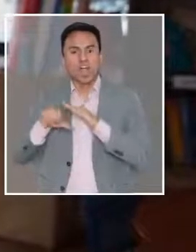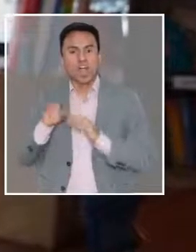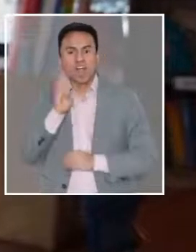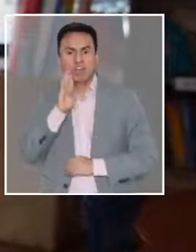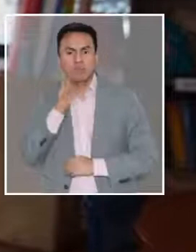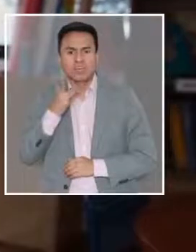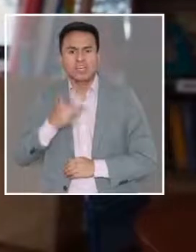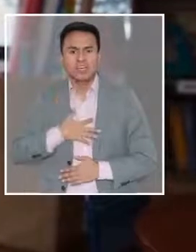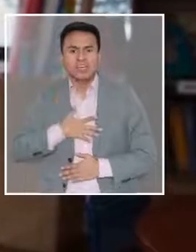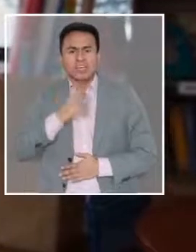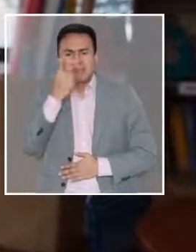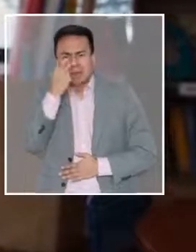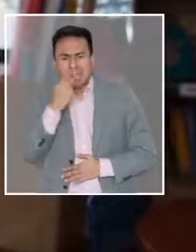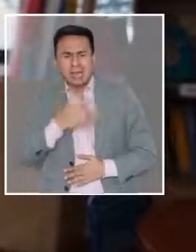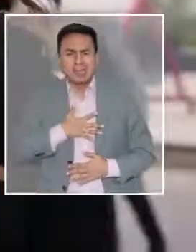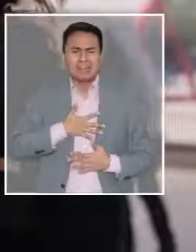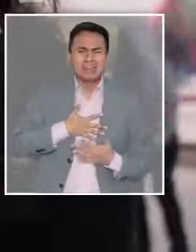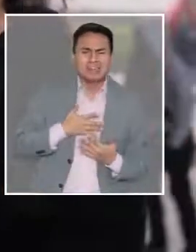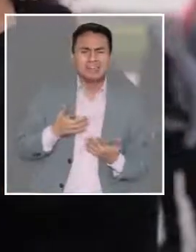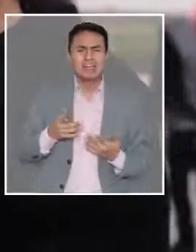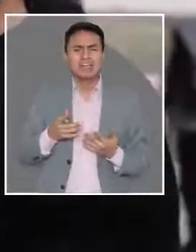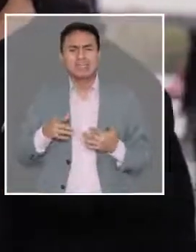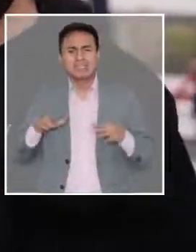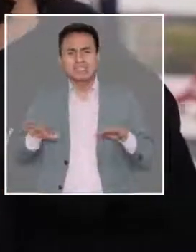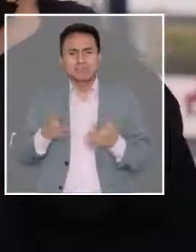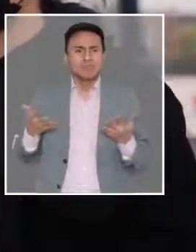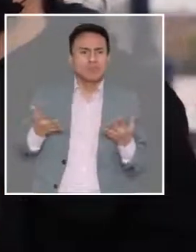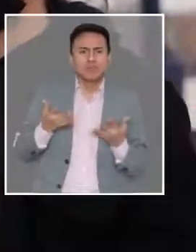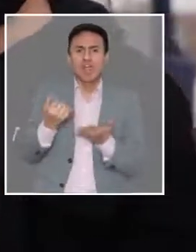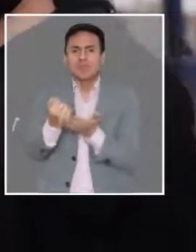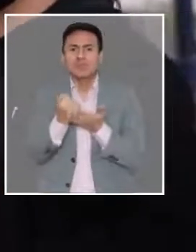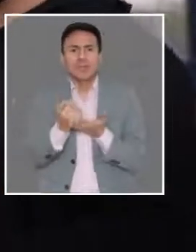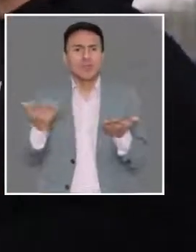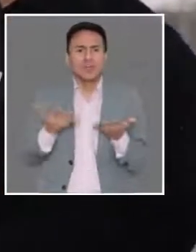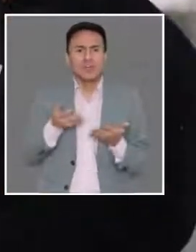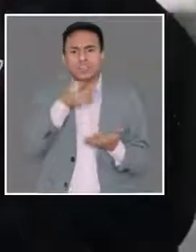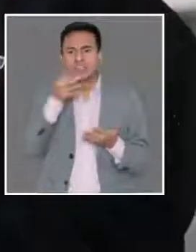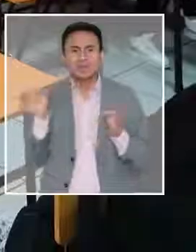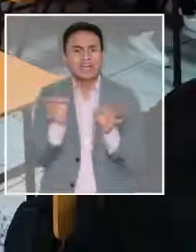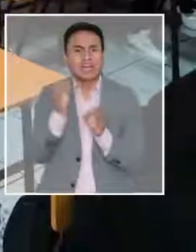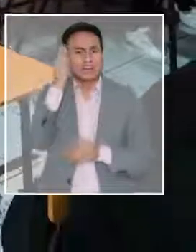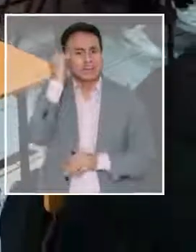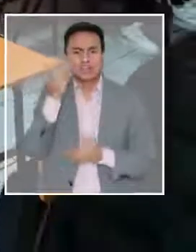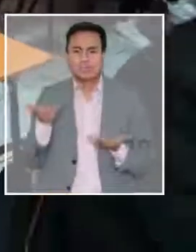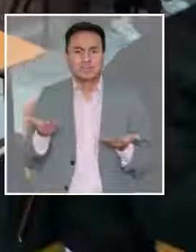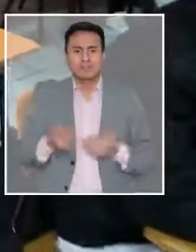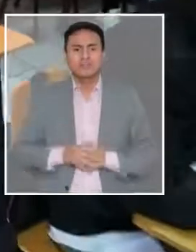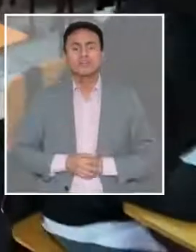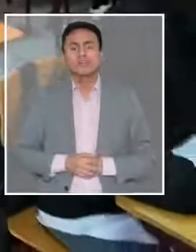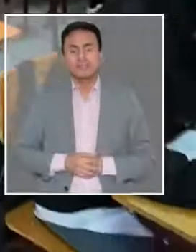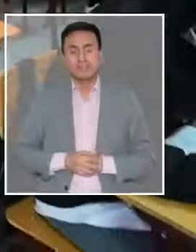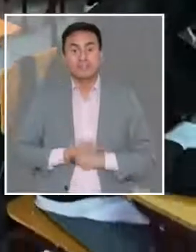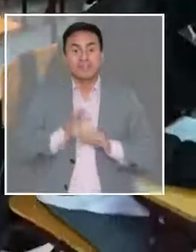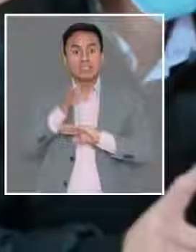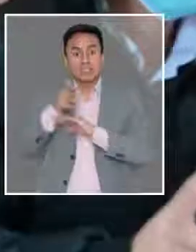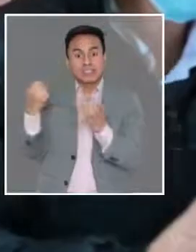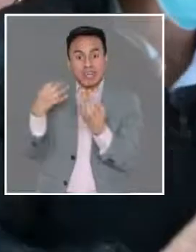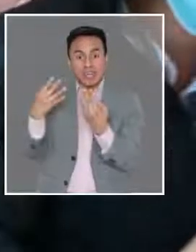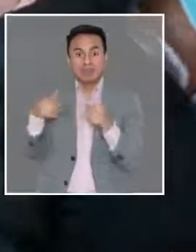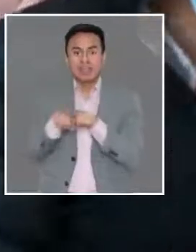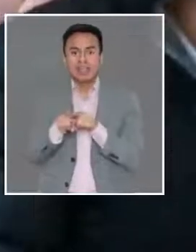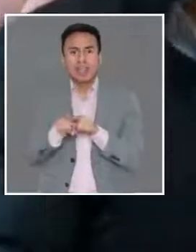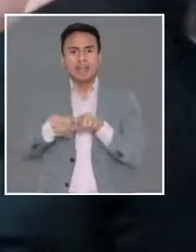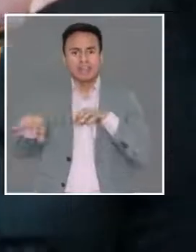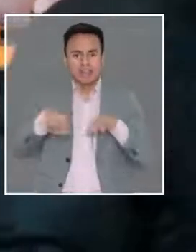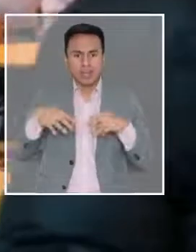pasaba en el baño porque me daban ganas de llorar, entonces me acostaba mucho y no sabía cómo pedir ayuda porque no sabía cómo explicar tampoco. E iban dando